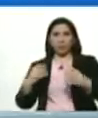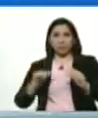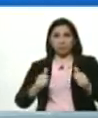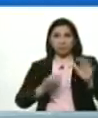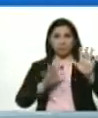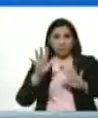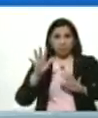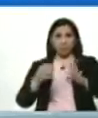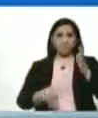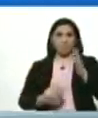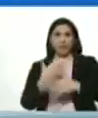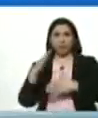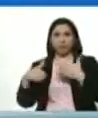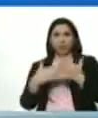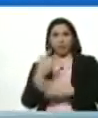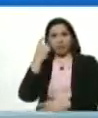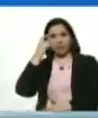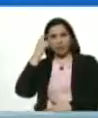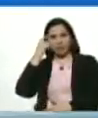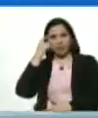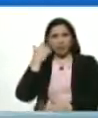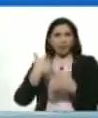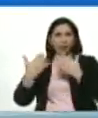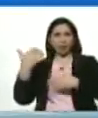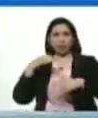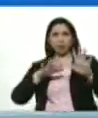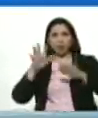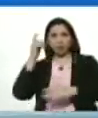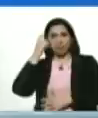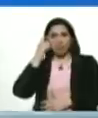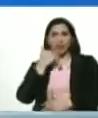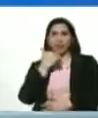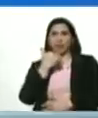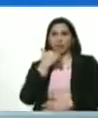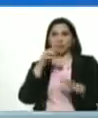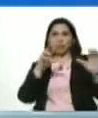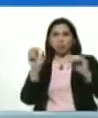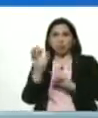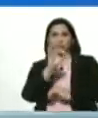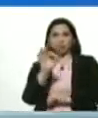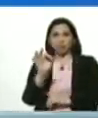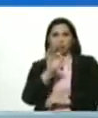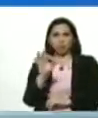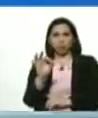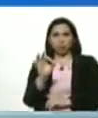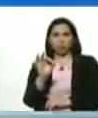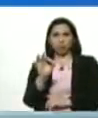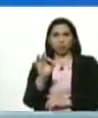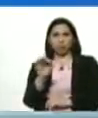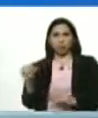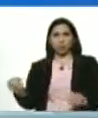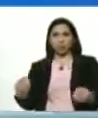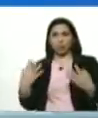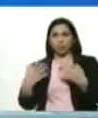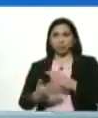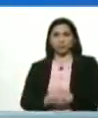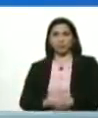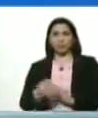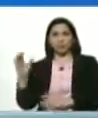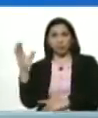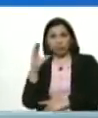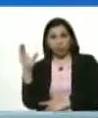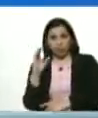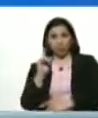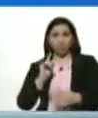hasta este día 15 días casi el 80% son casos de colombia